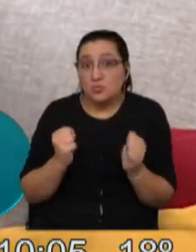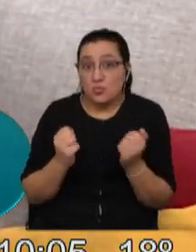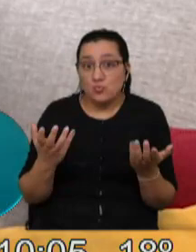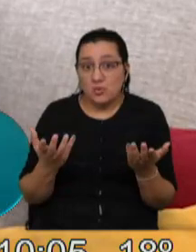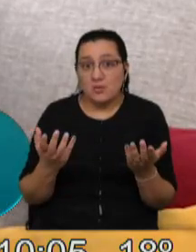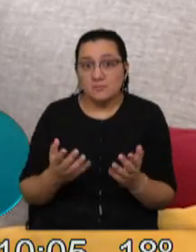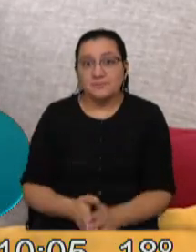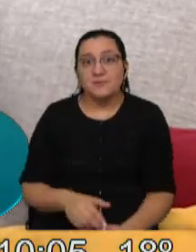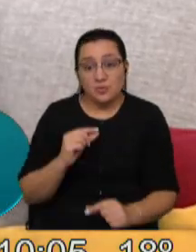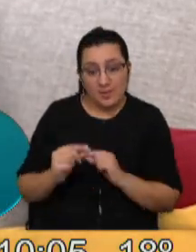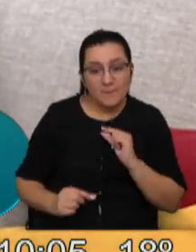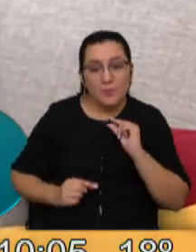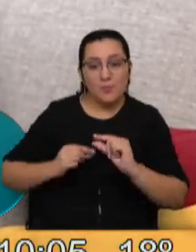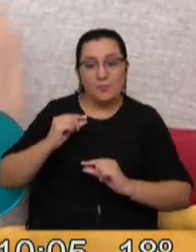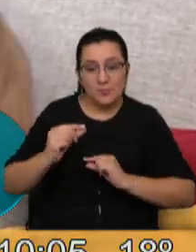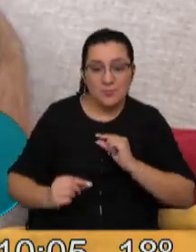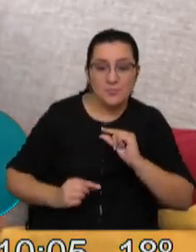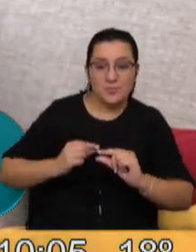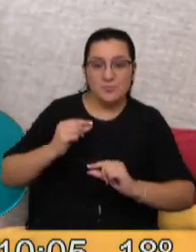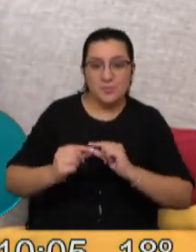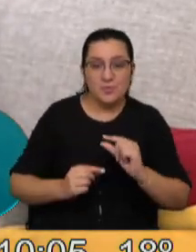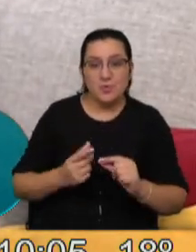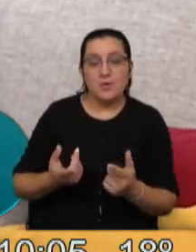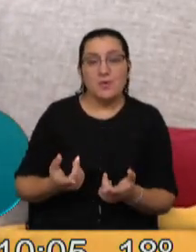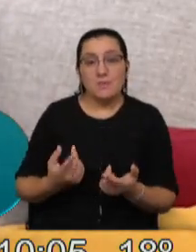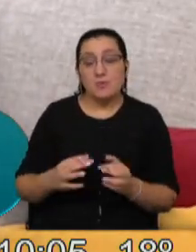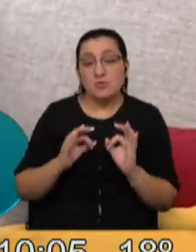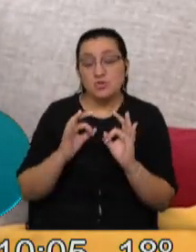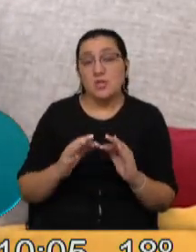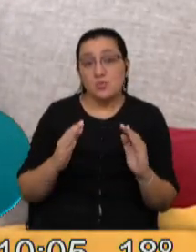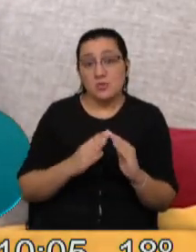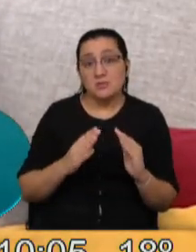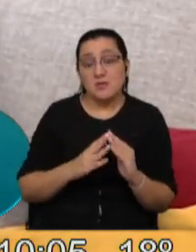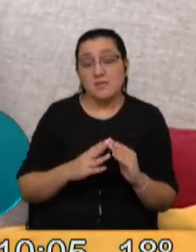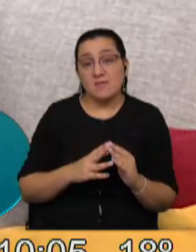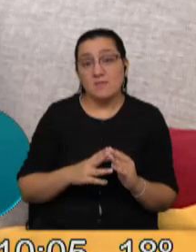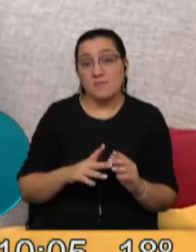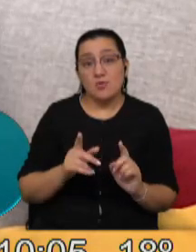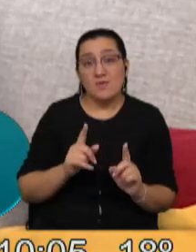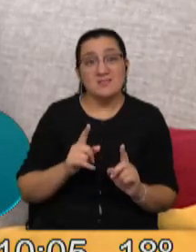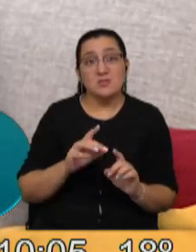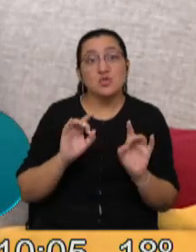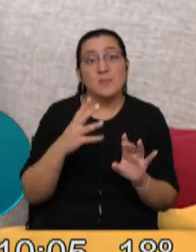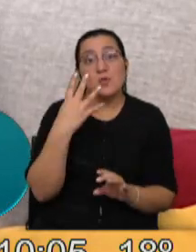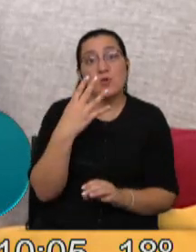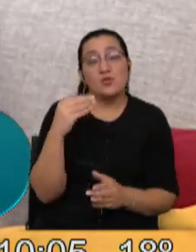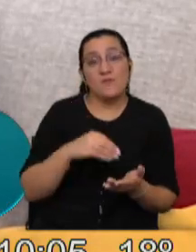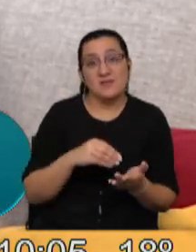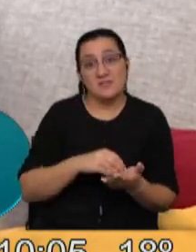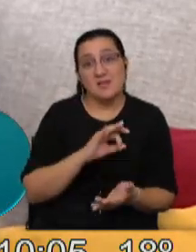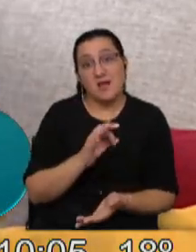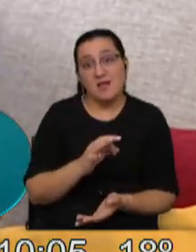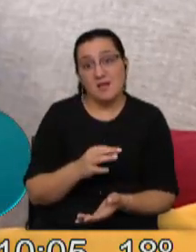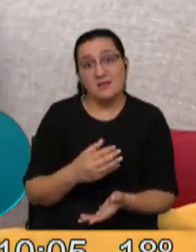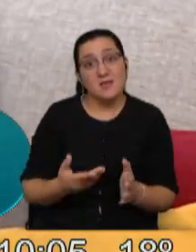Todo eso también es paulatino. Pero lo que no es paulatino es que desde el día cero que llegó a tu casa va a ser 4 veces al día, va a ser materia fecal por lo